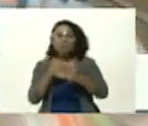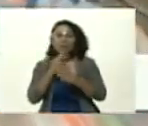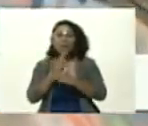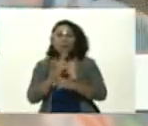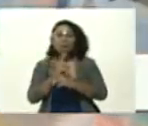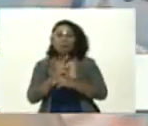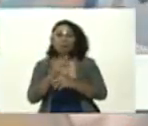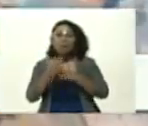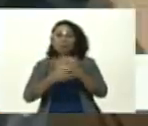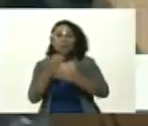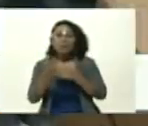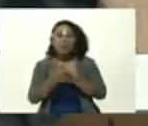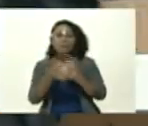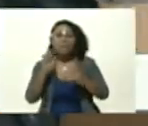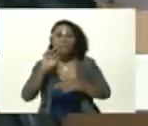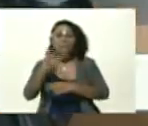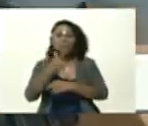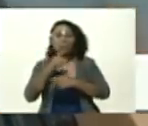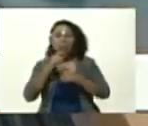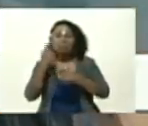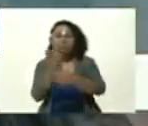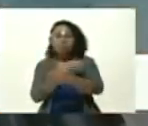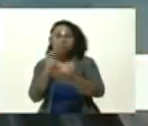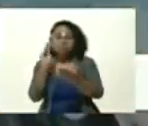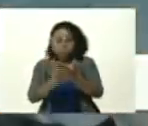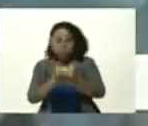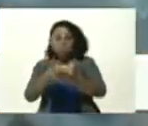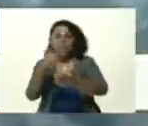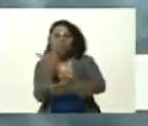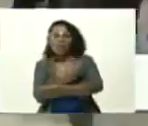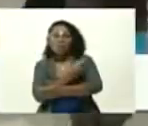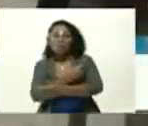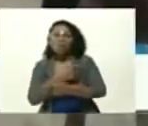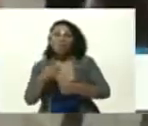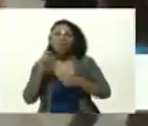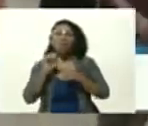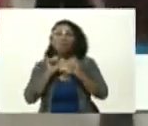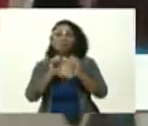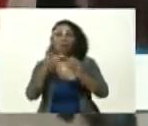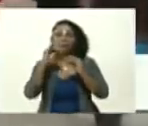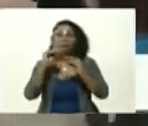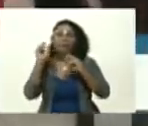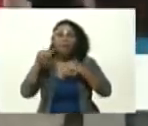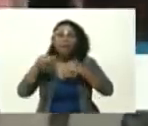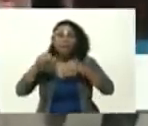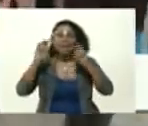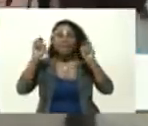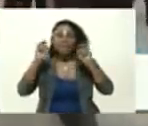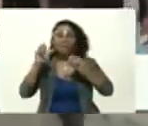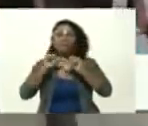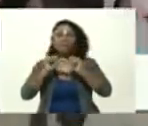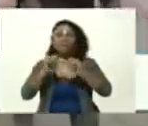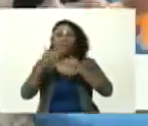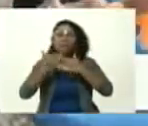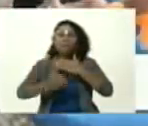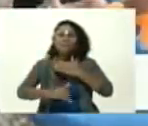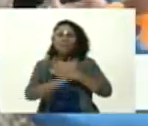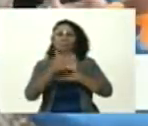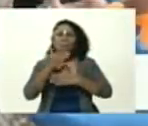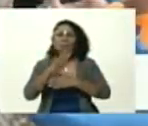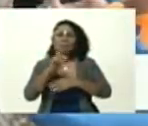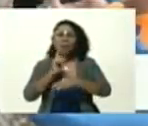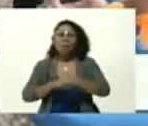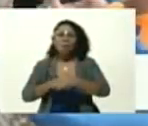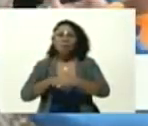a triplicar la colocación de las vacunas. Pero para seguir hablando de este tema, nuevo presidente, donde seguimos avanzando y en las próximas horas